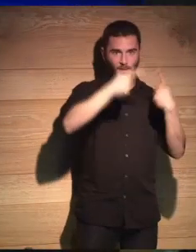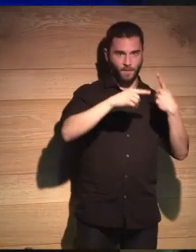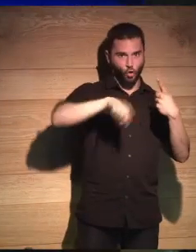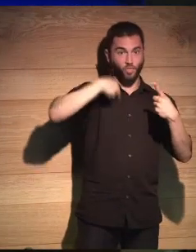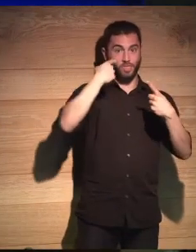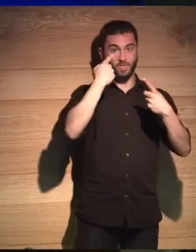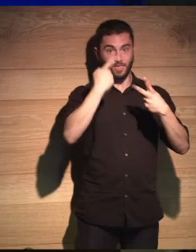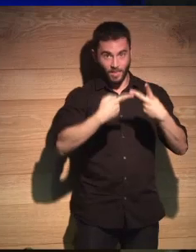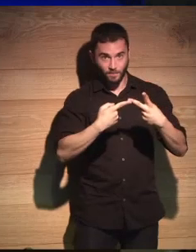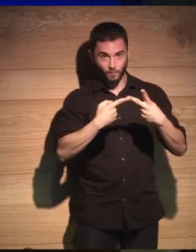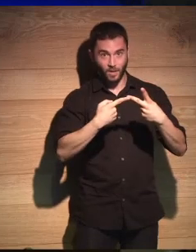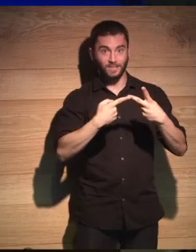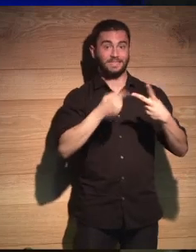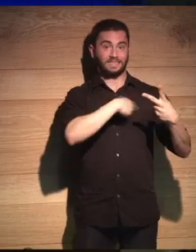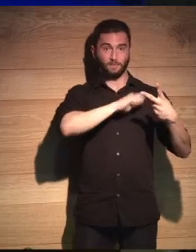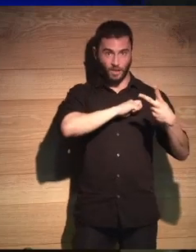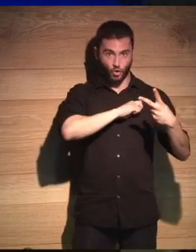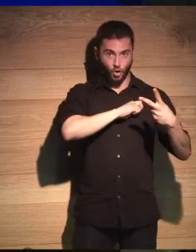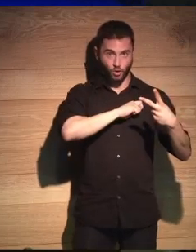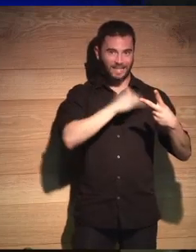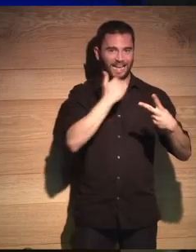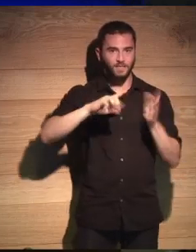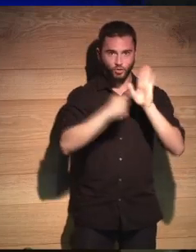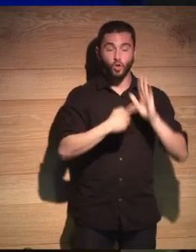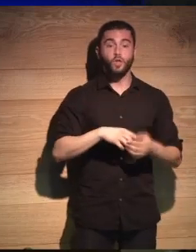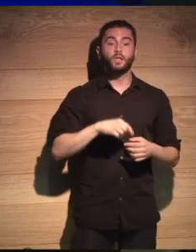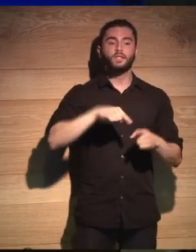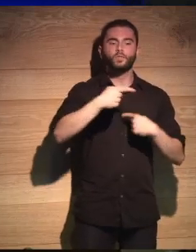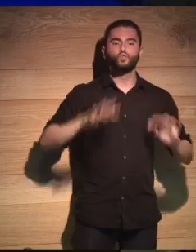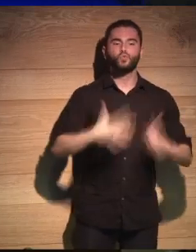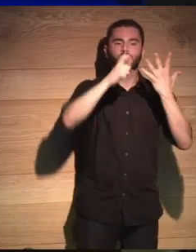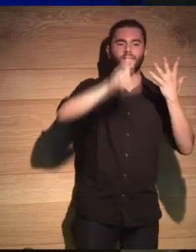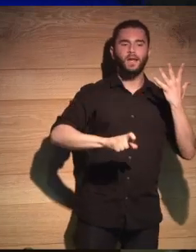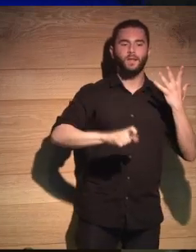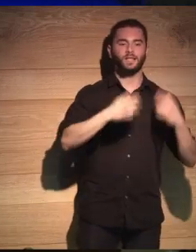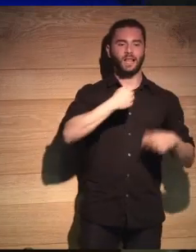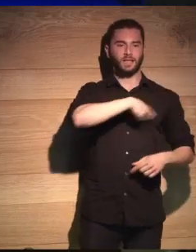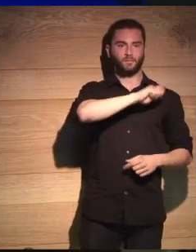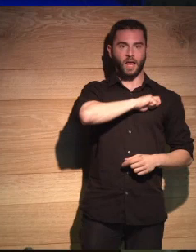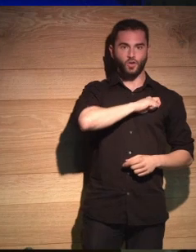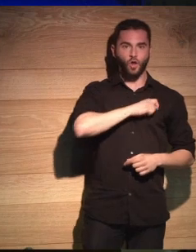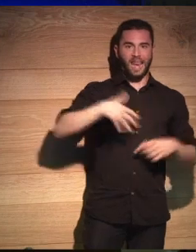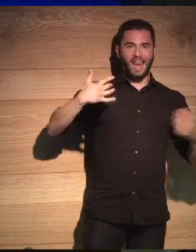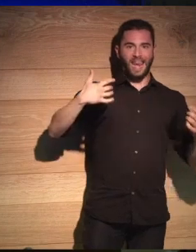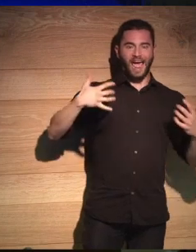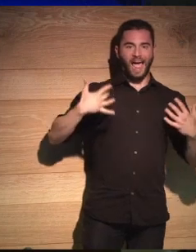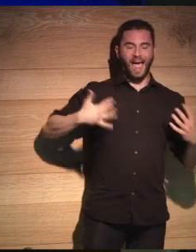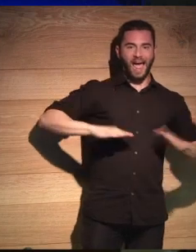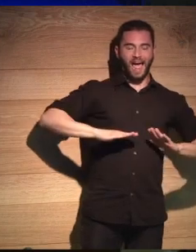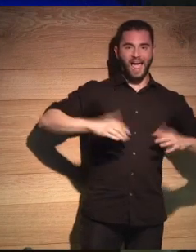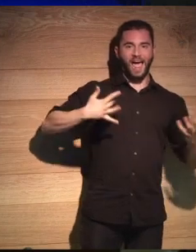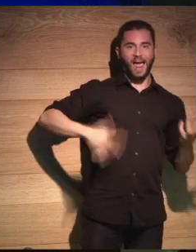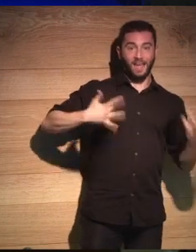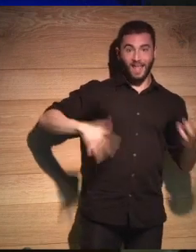español. La forja de un rebelde salió en español en Argentina en el año 51,